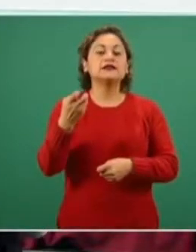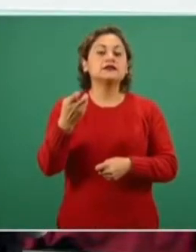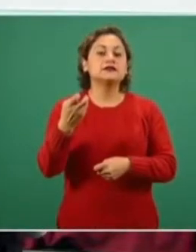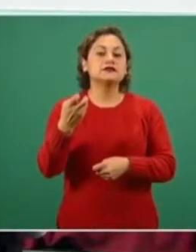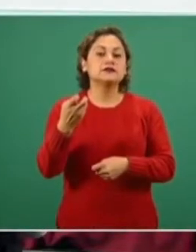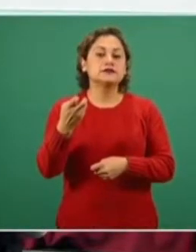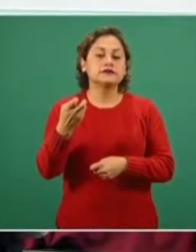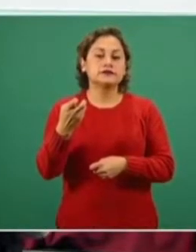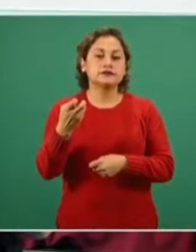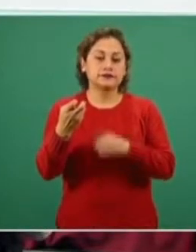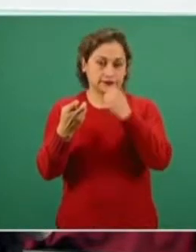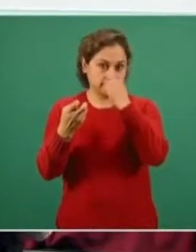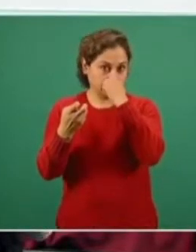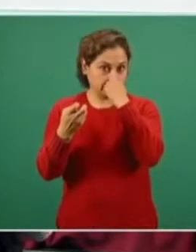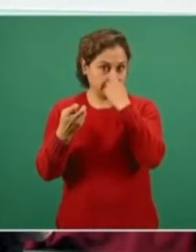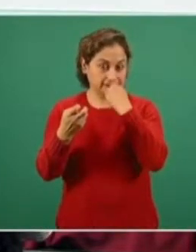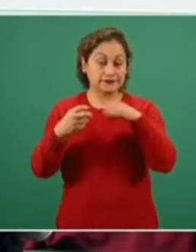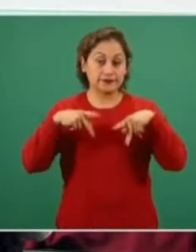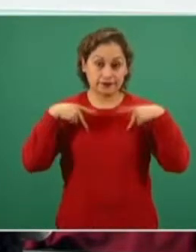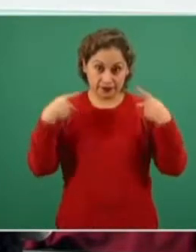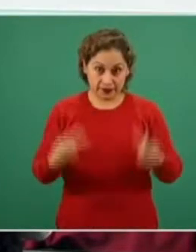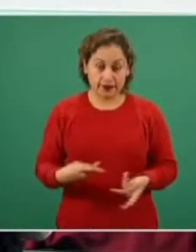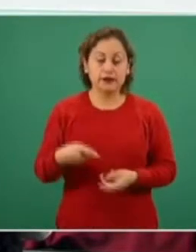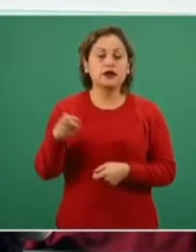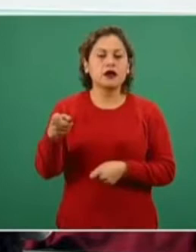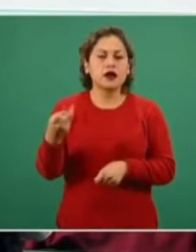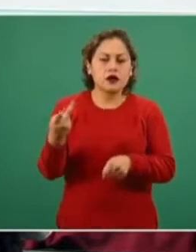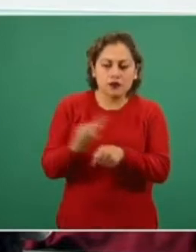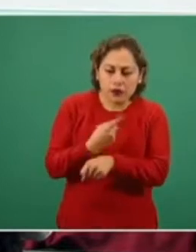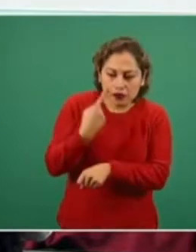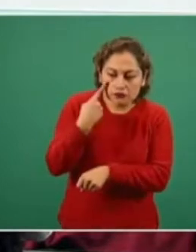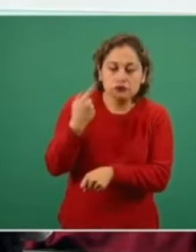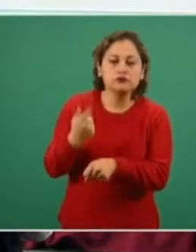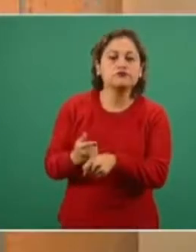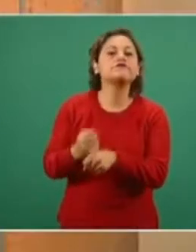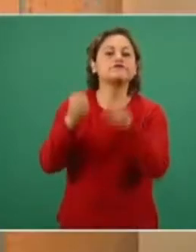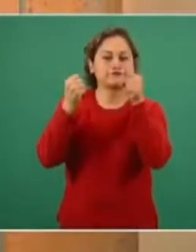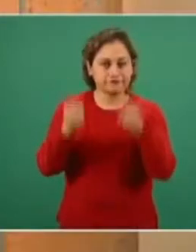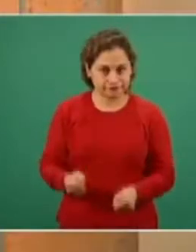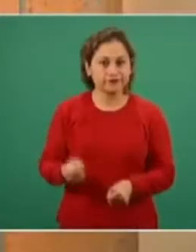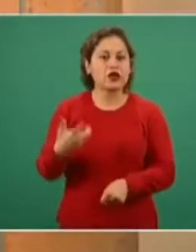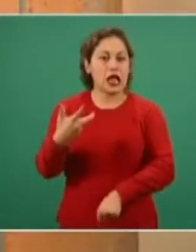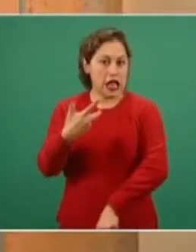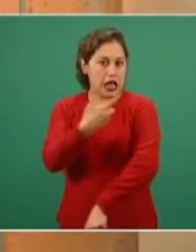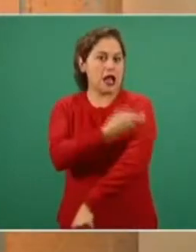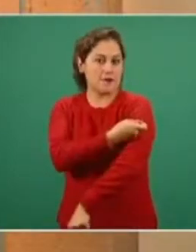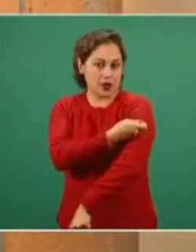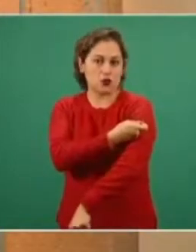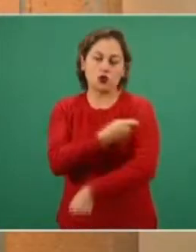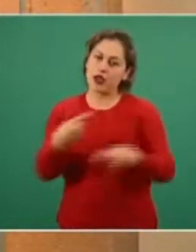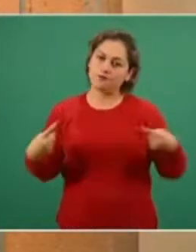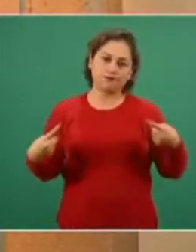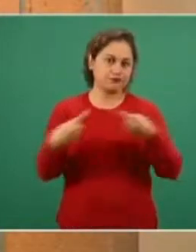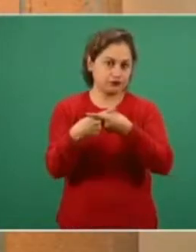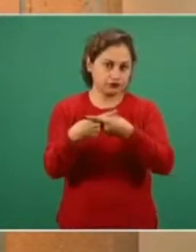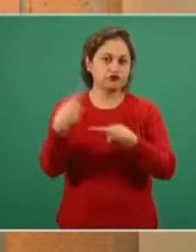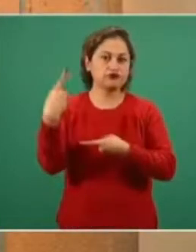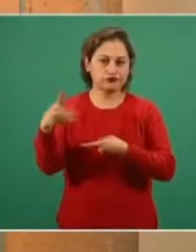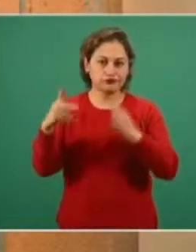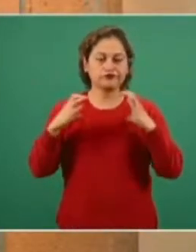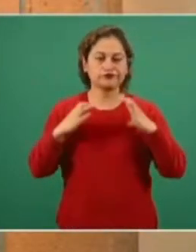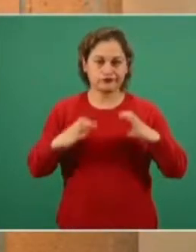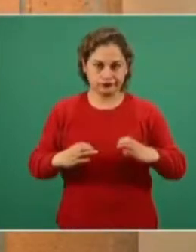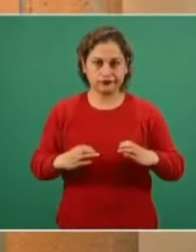una reacción alérgica a la vacuna. Esto está confirmado, la reacción alérgica. Lo que no está confirmado